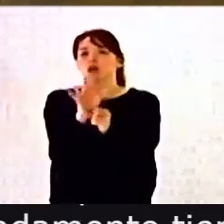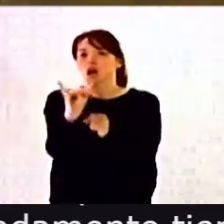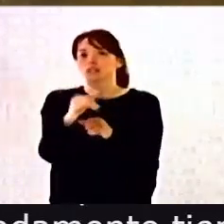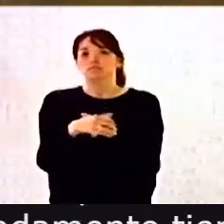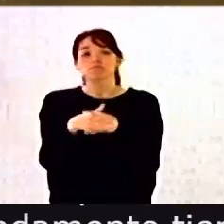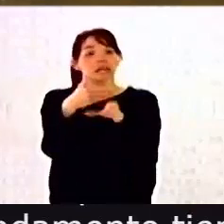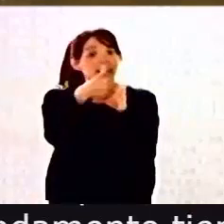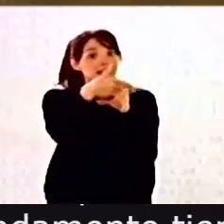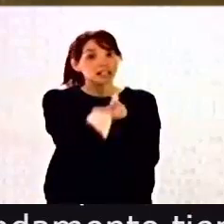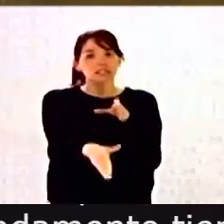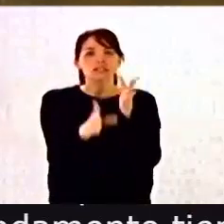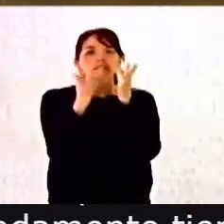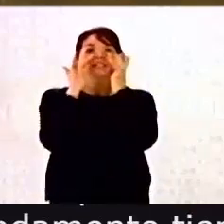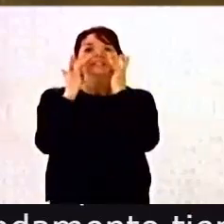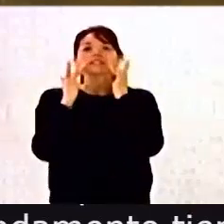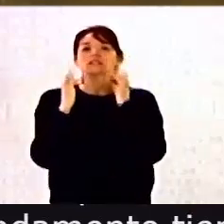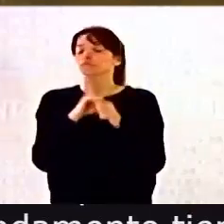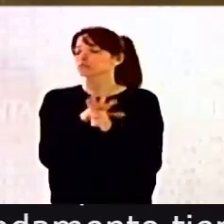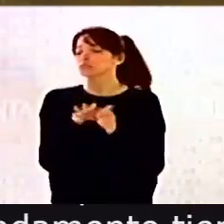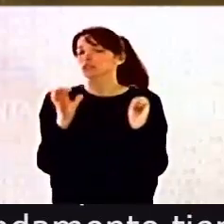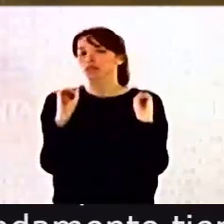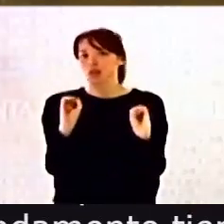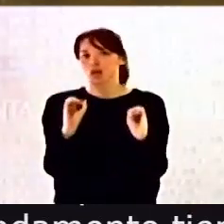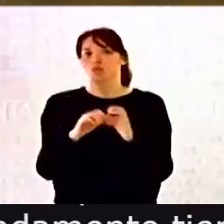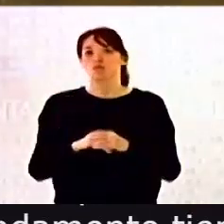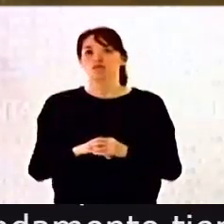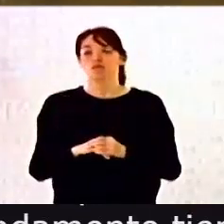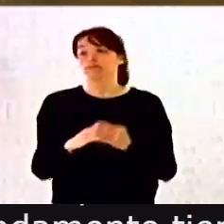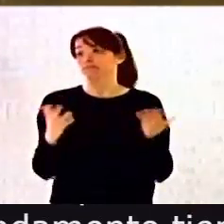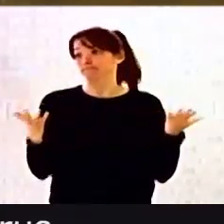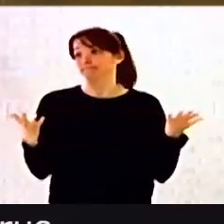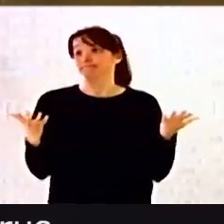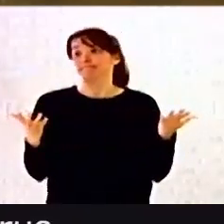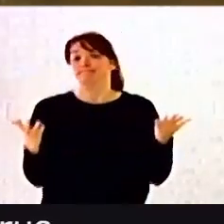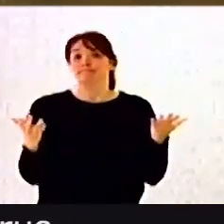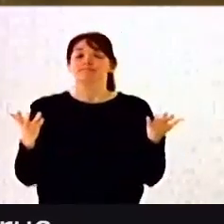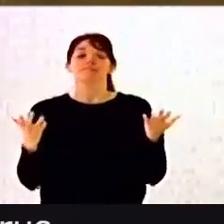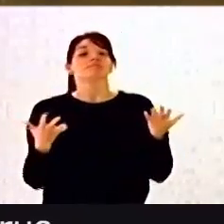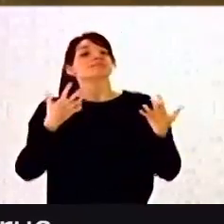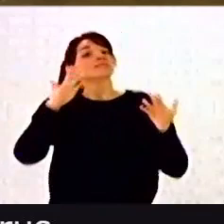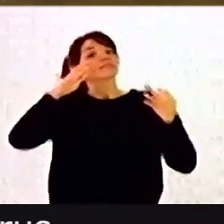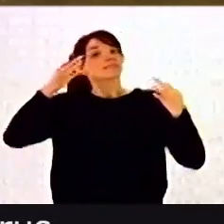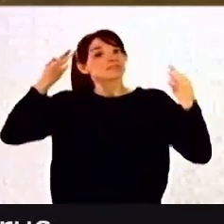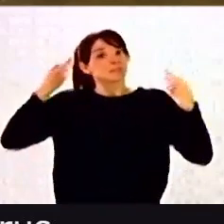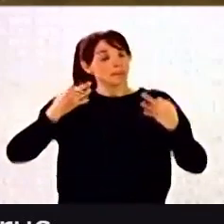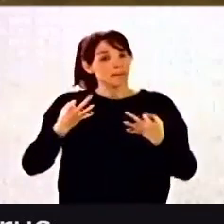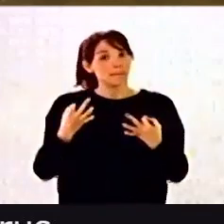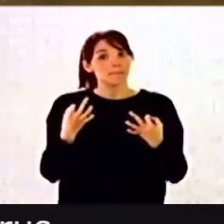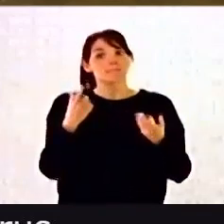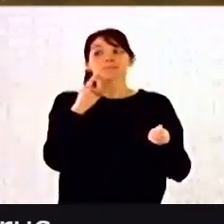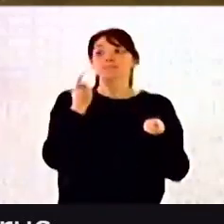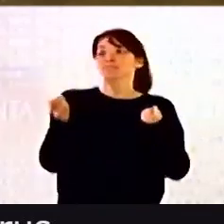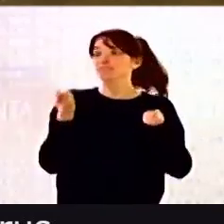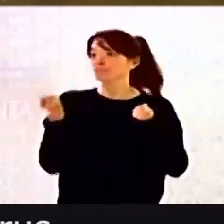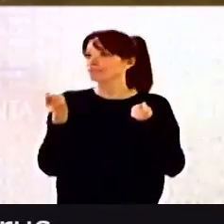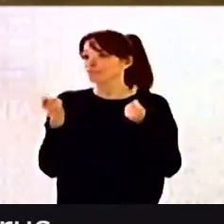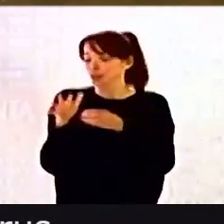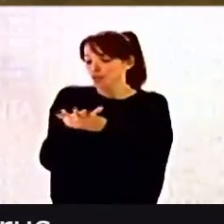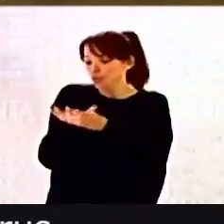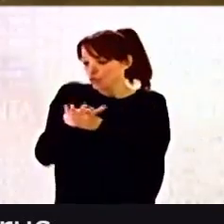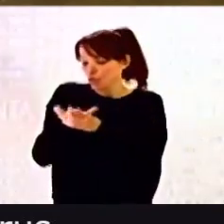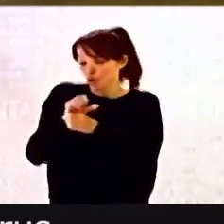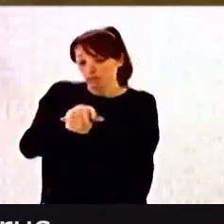resto está libre de coronavirus. Por lo tanto, yo creo que controlando los focos que tenemos y